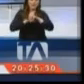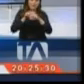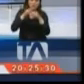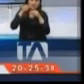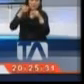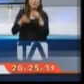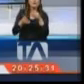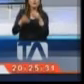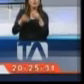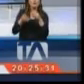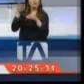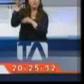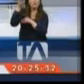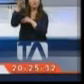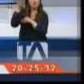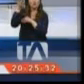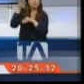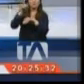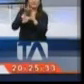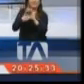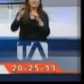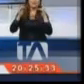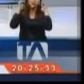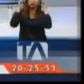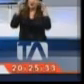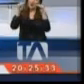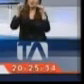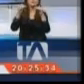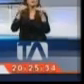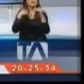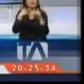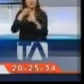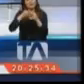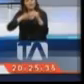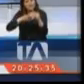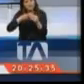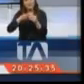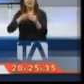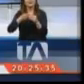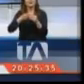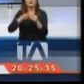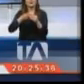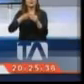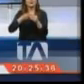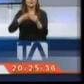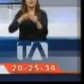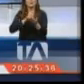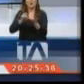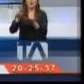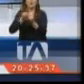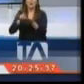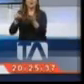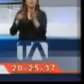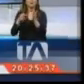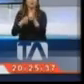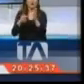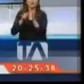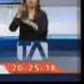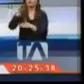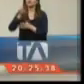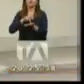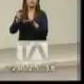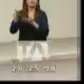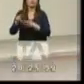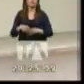para incorporar profesores con PhD y permitirles reinvertir y no cancelar al fisco los valores correspondientes a impuestos.